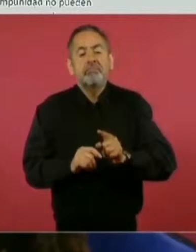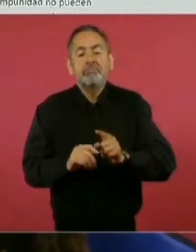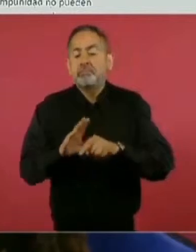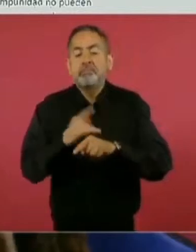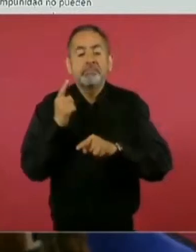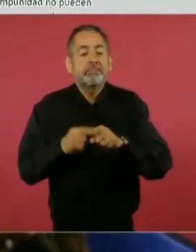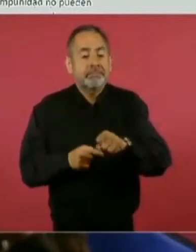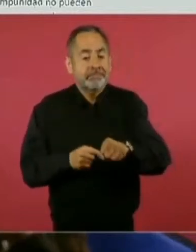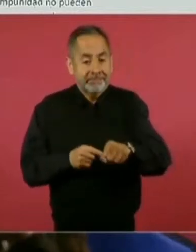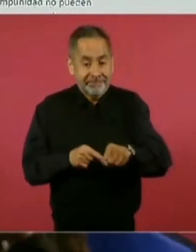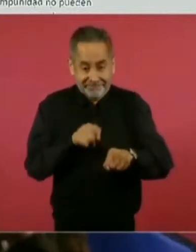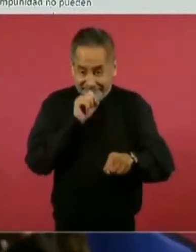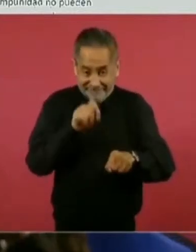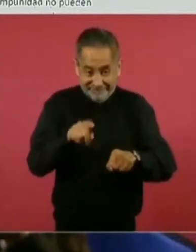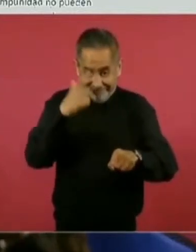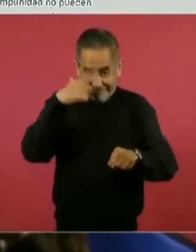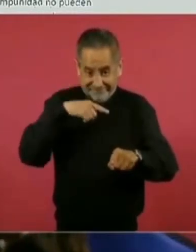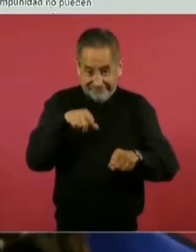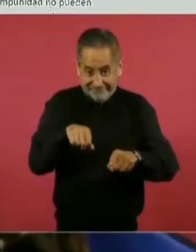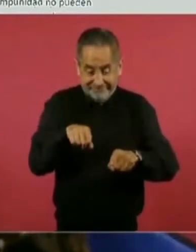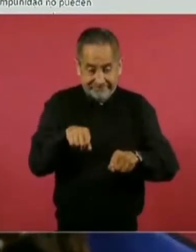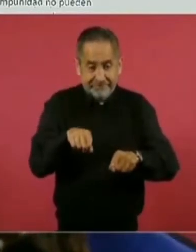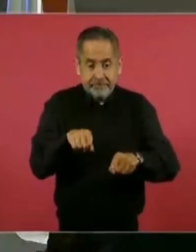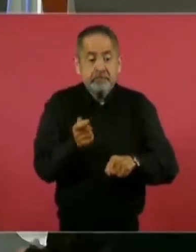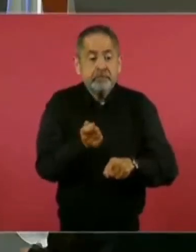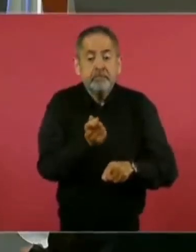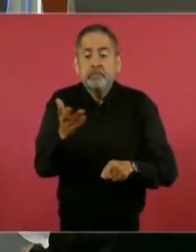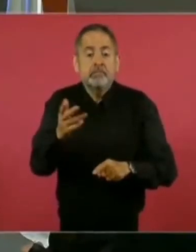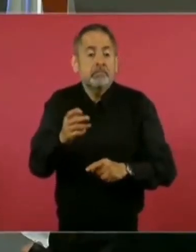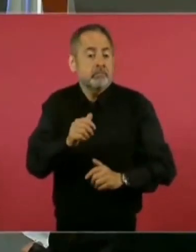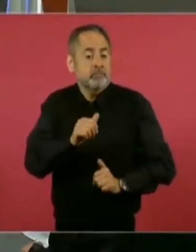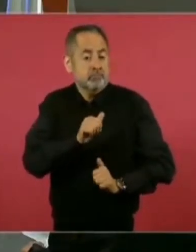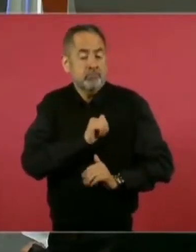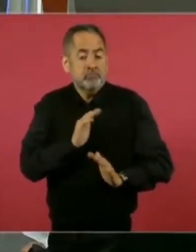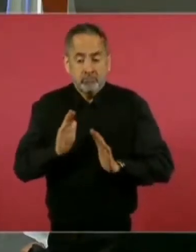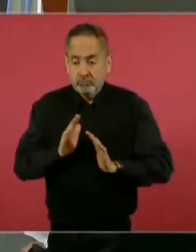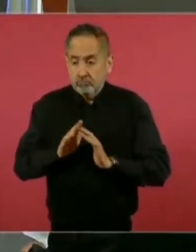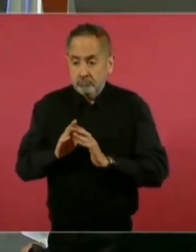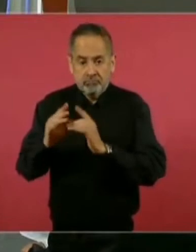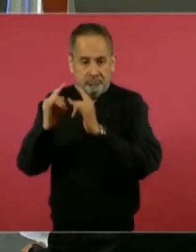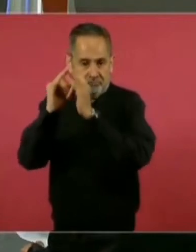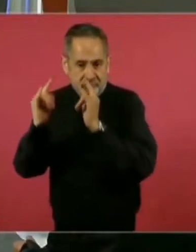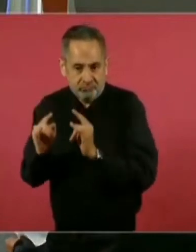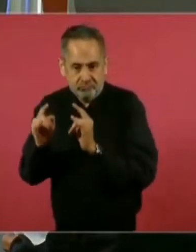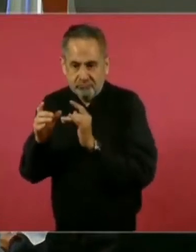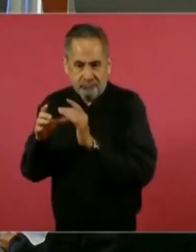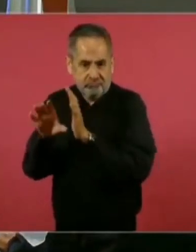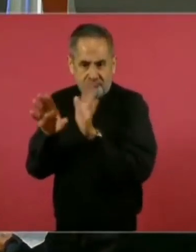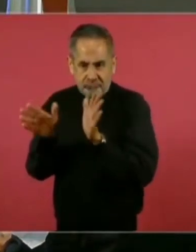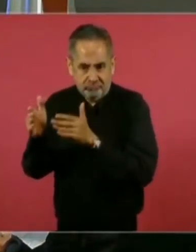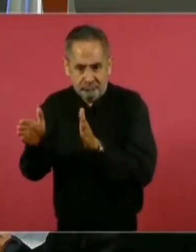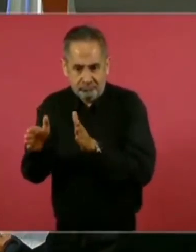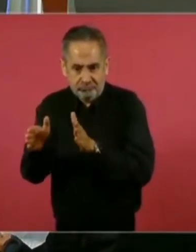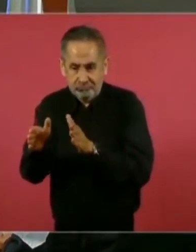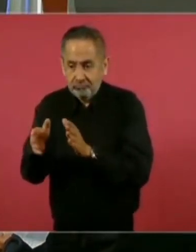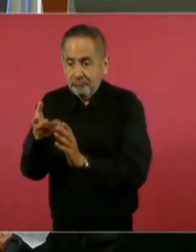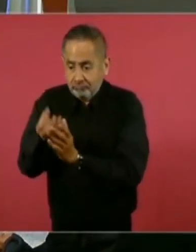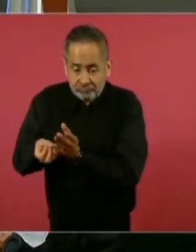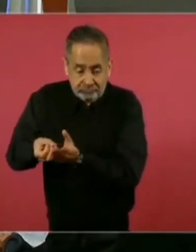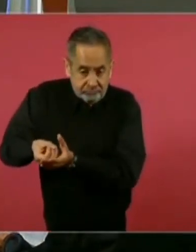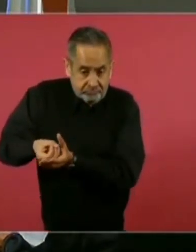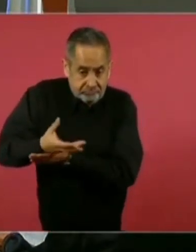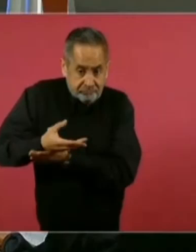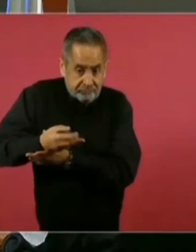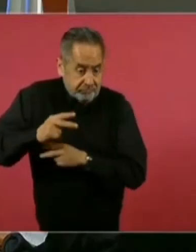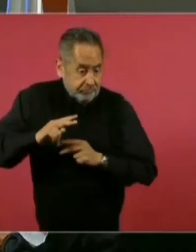porque esa noche salieron soldados del batallón que fueron a la comandancia,